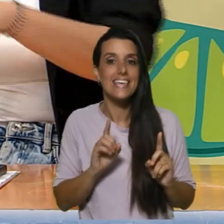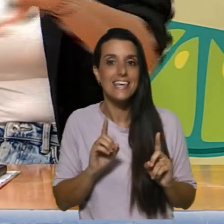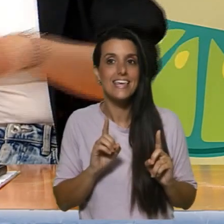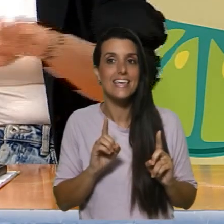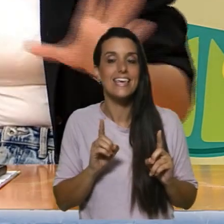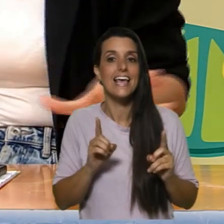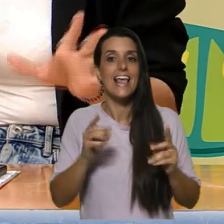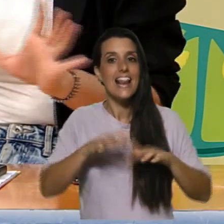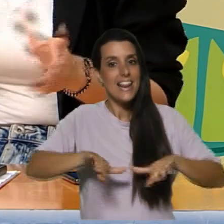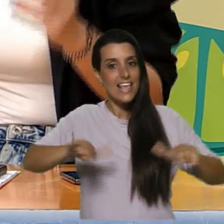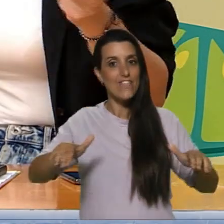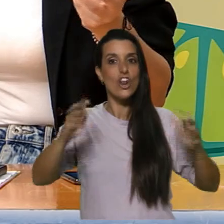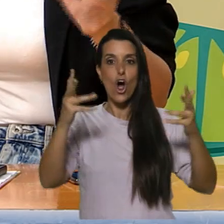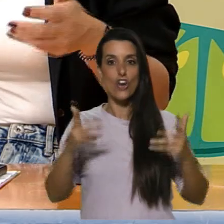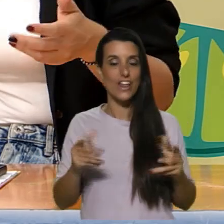el living esté como